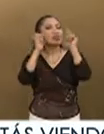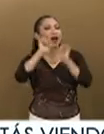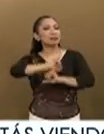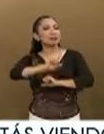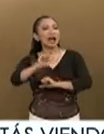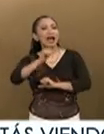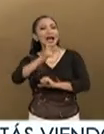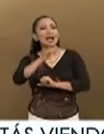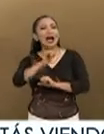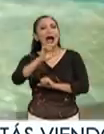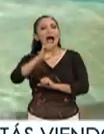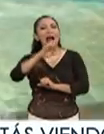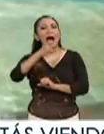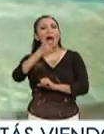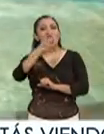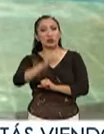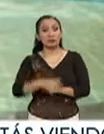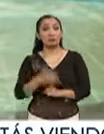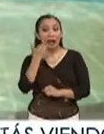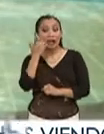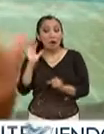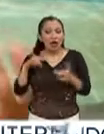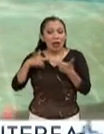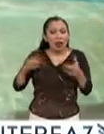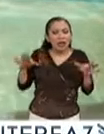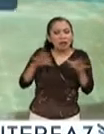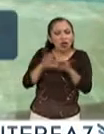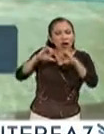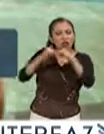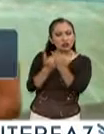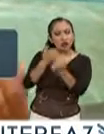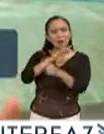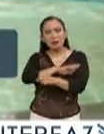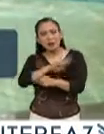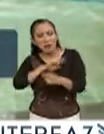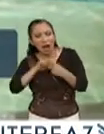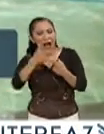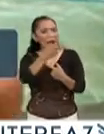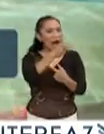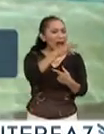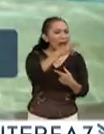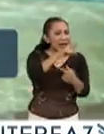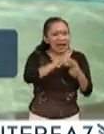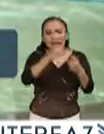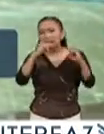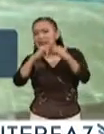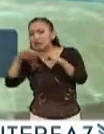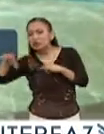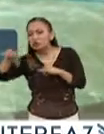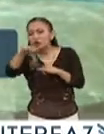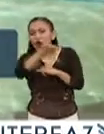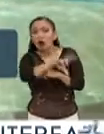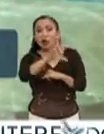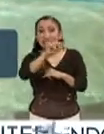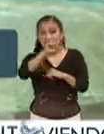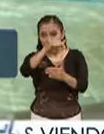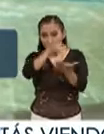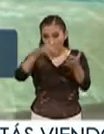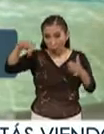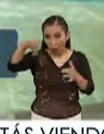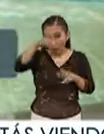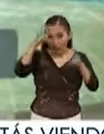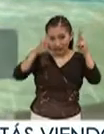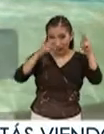actriz Angélica Aragón. Buscamos vínculo con asociaciones privadas, con galerías, con instituciones. Son 80 sedes las